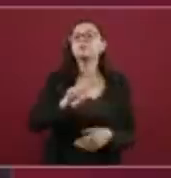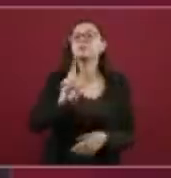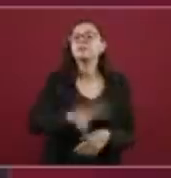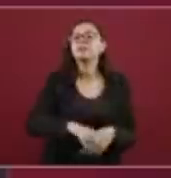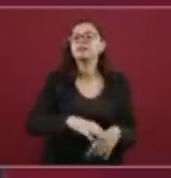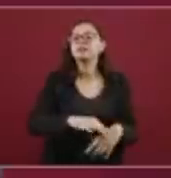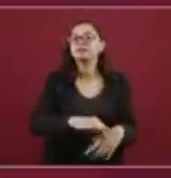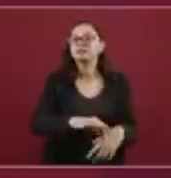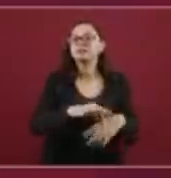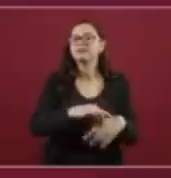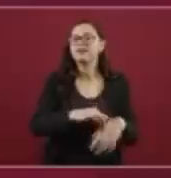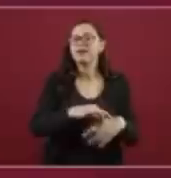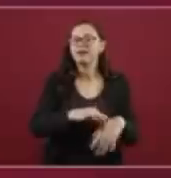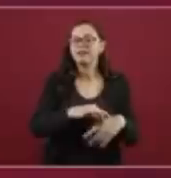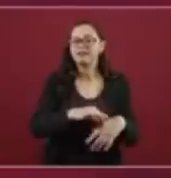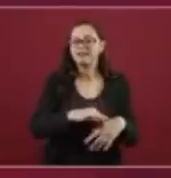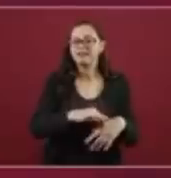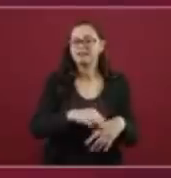Y